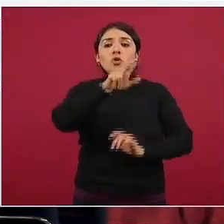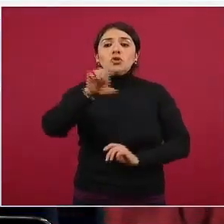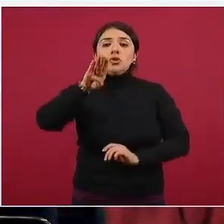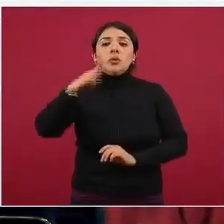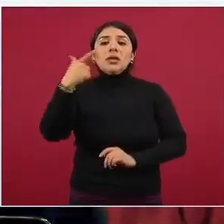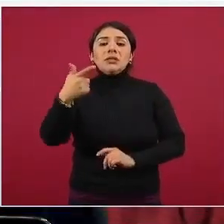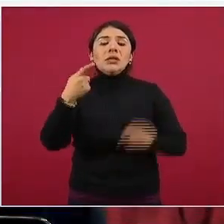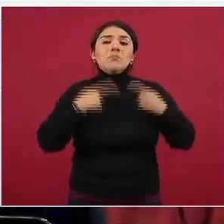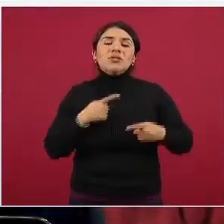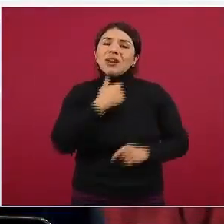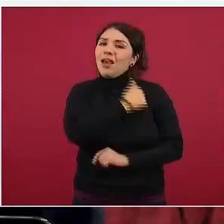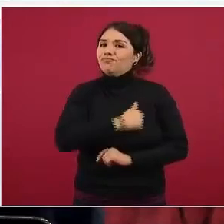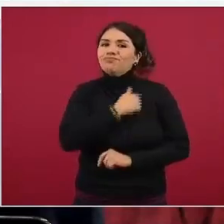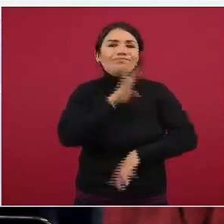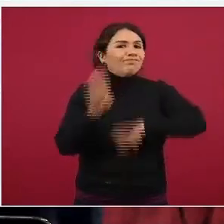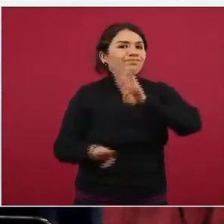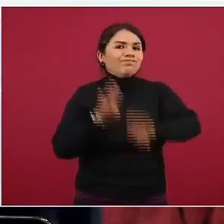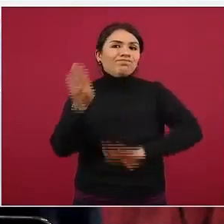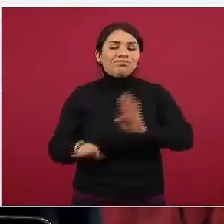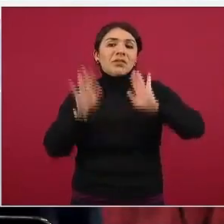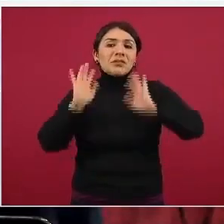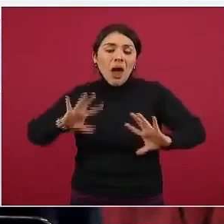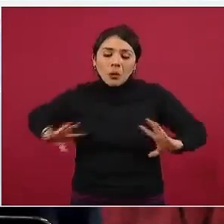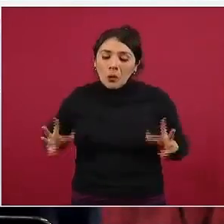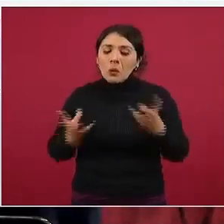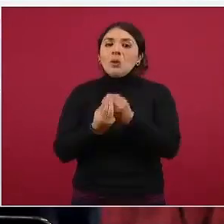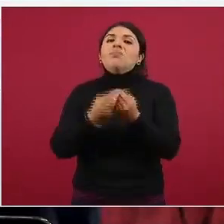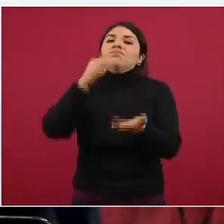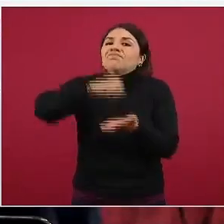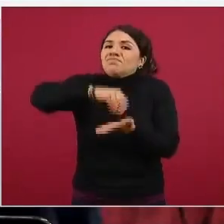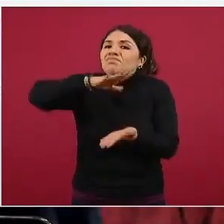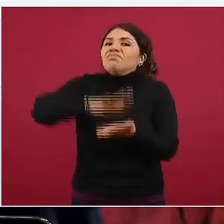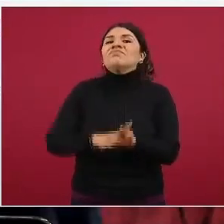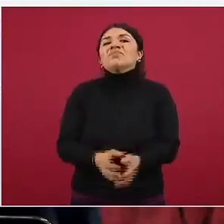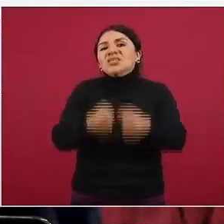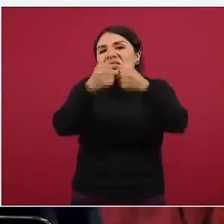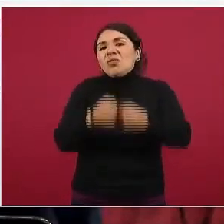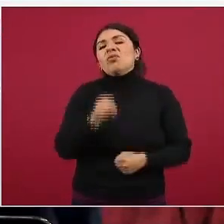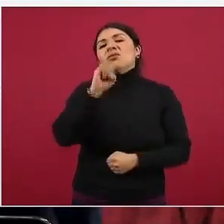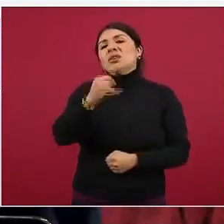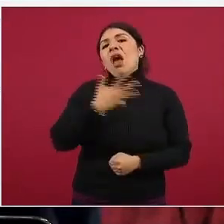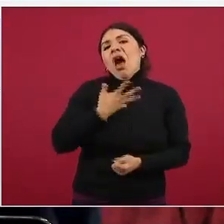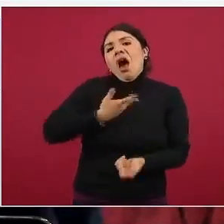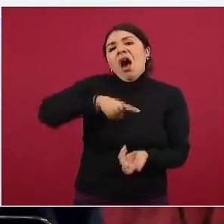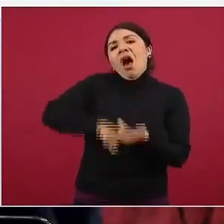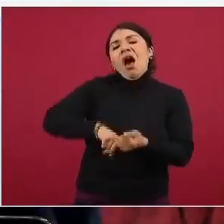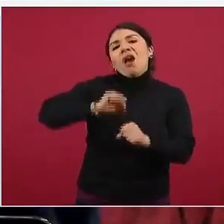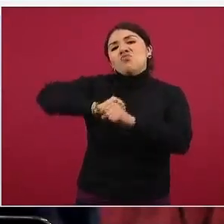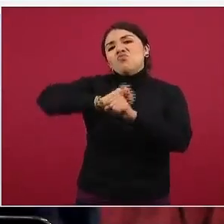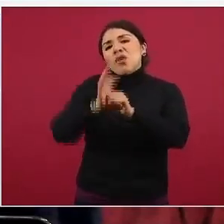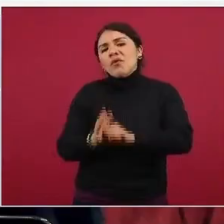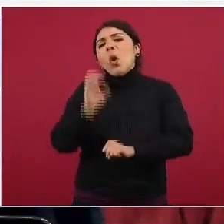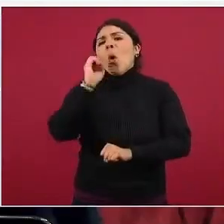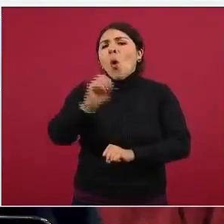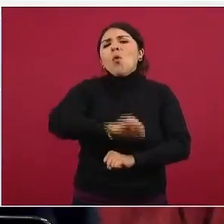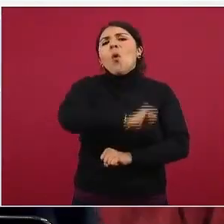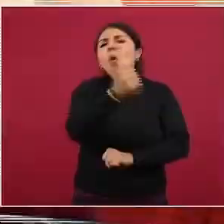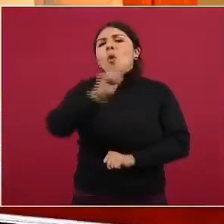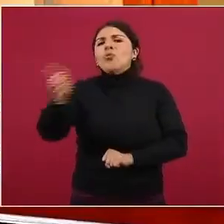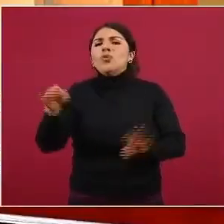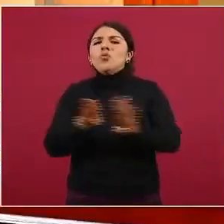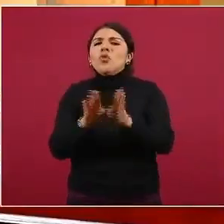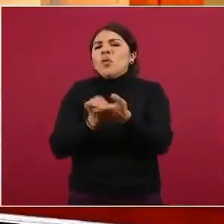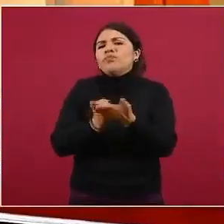124.897 lamentables defunciones que ya han sido confirmadas, ya sea por la presencia del virus o también por las otras modalidades